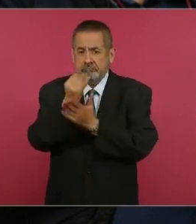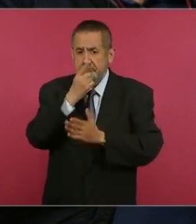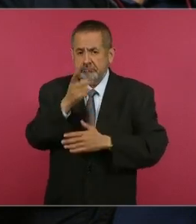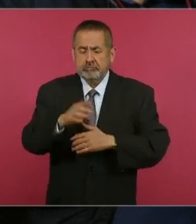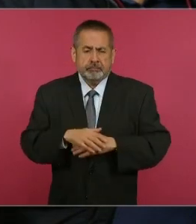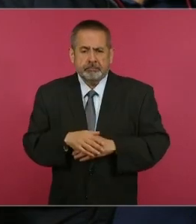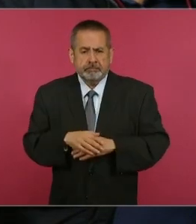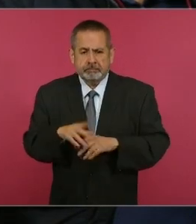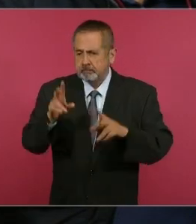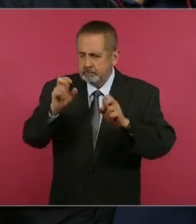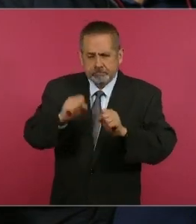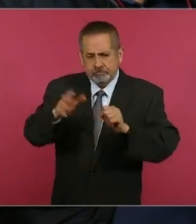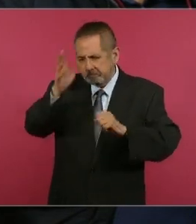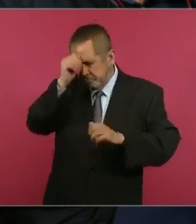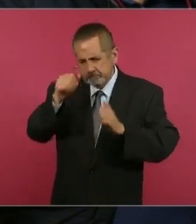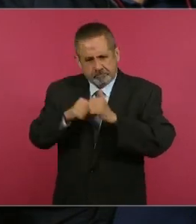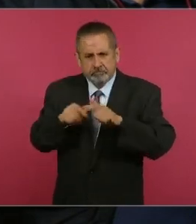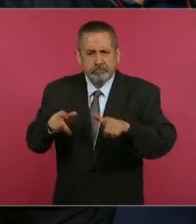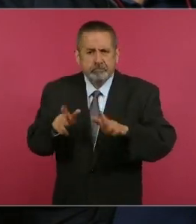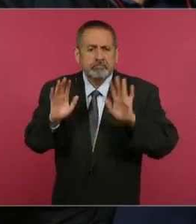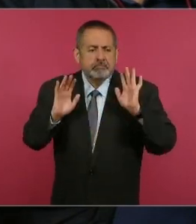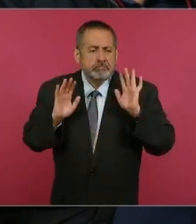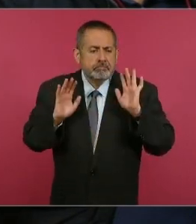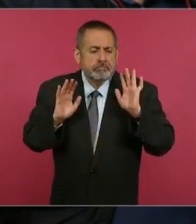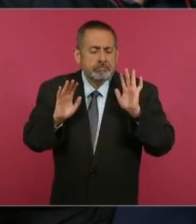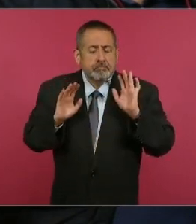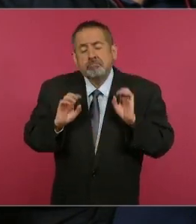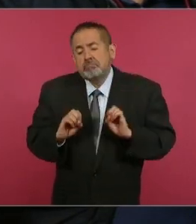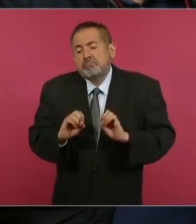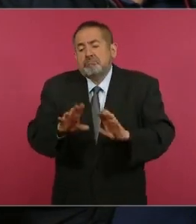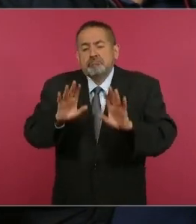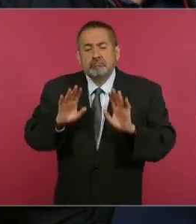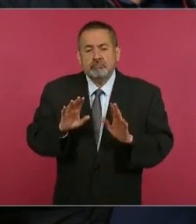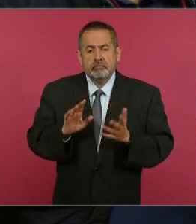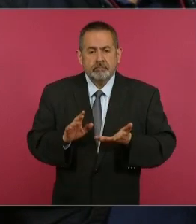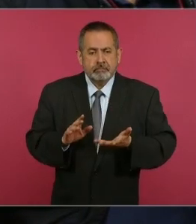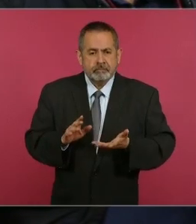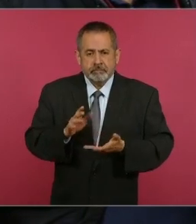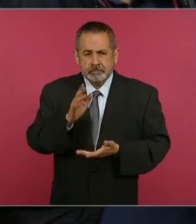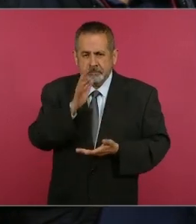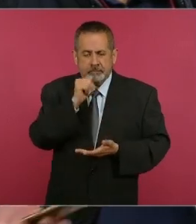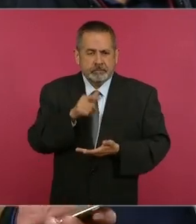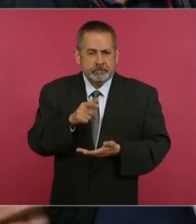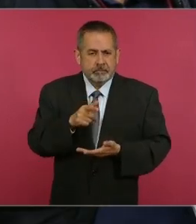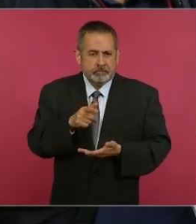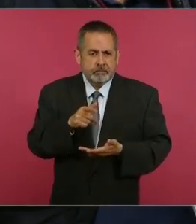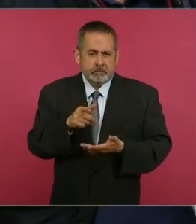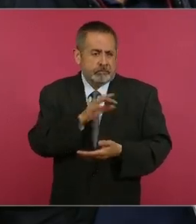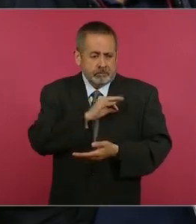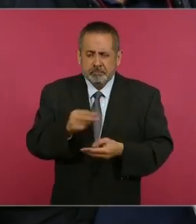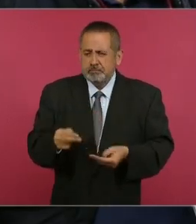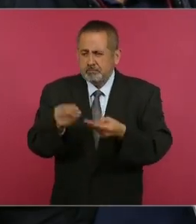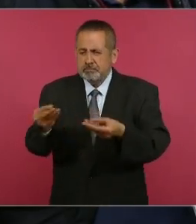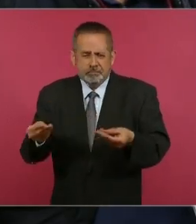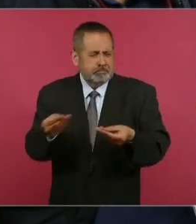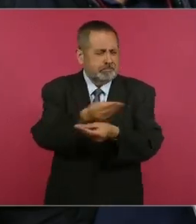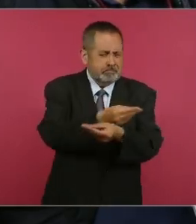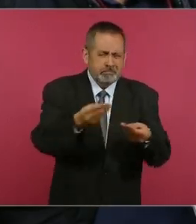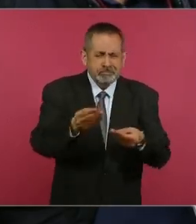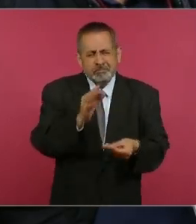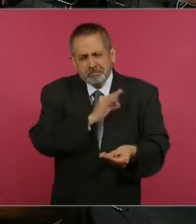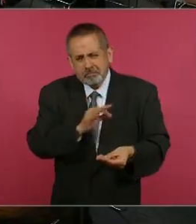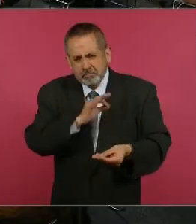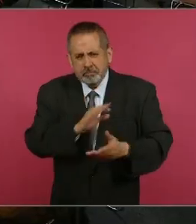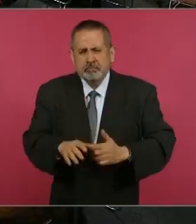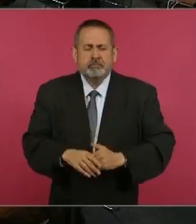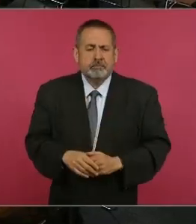en desacuerdo, pero no cuestiona la legalidad, y es obvio, lo pueden hacer. Pues se